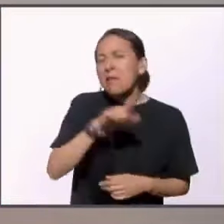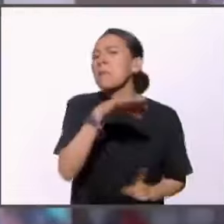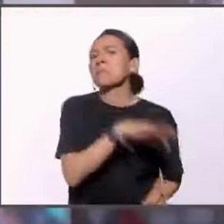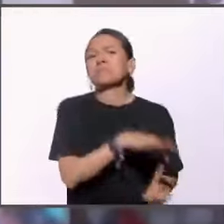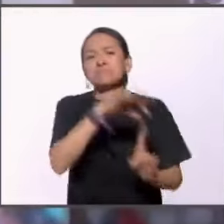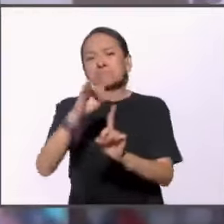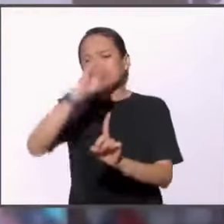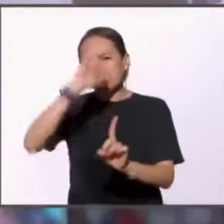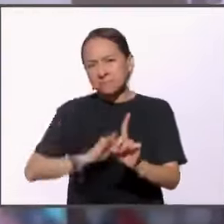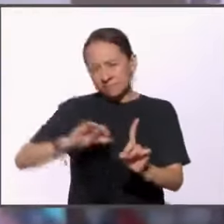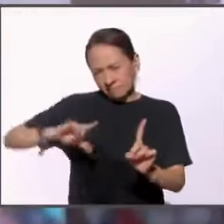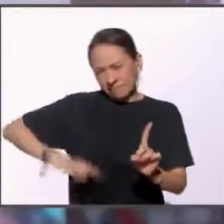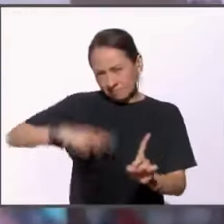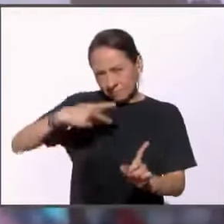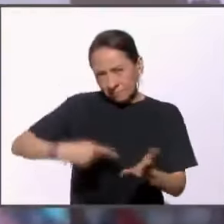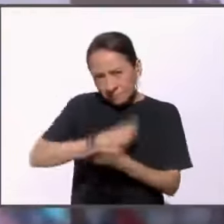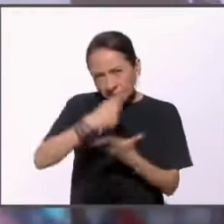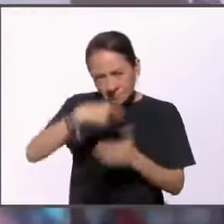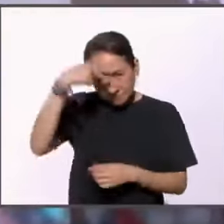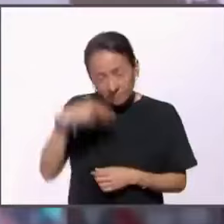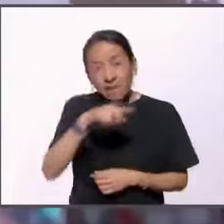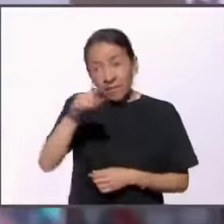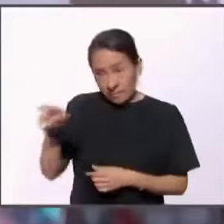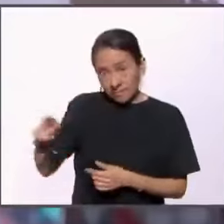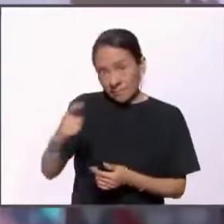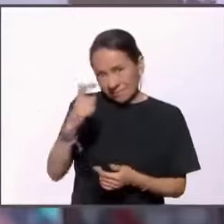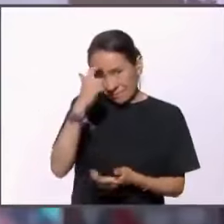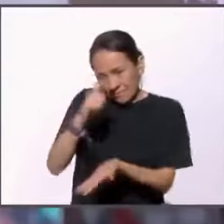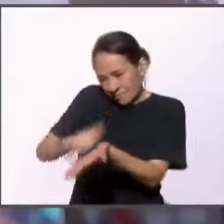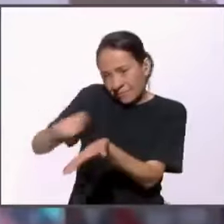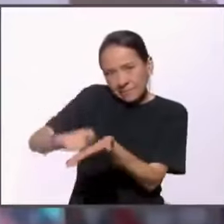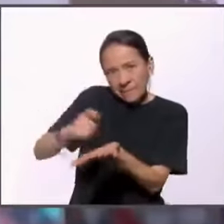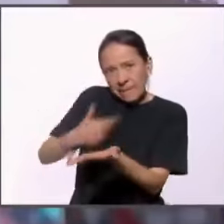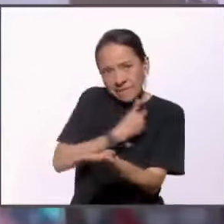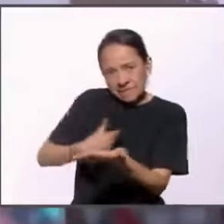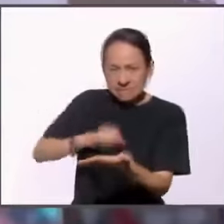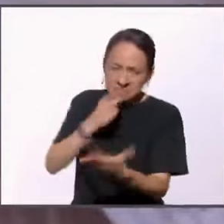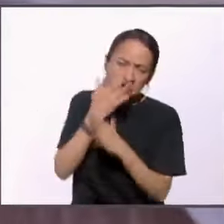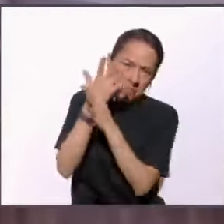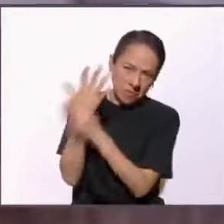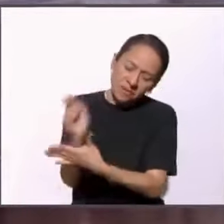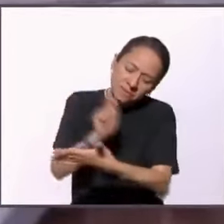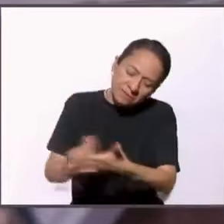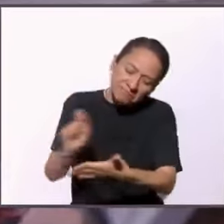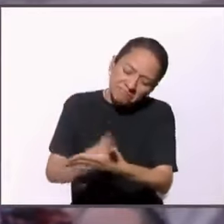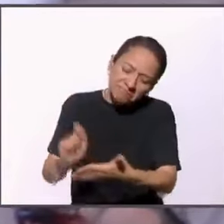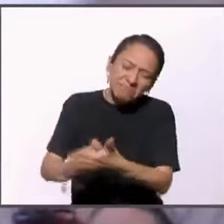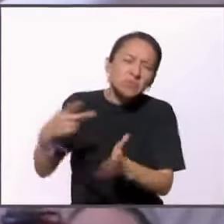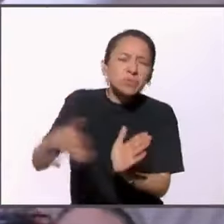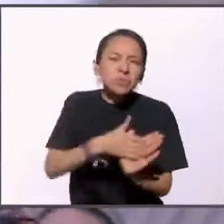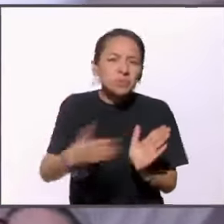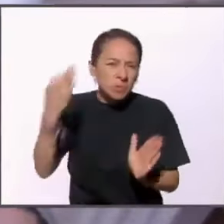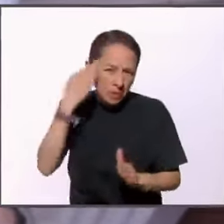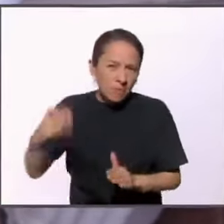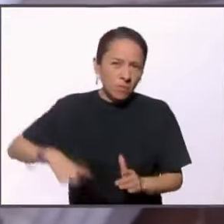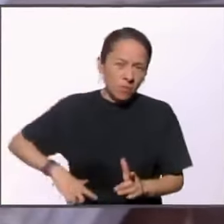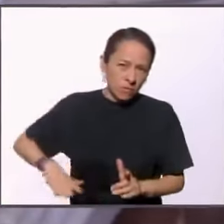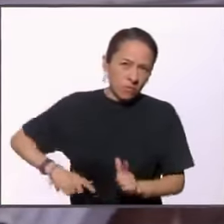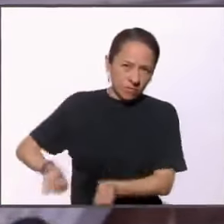México. En el texto, el presidente así califica su gestión. Sostengo que actuó bien en este